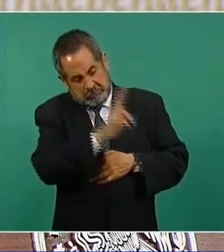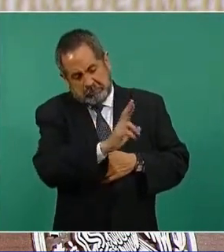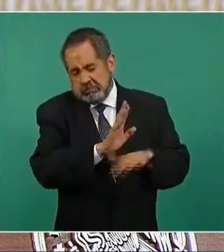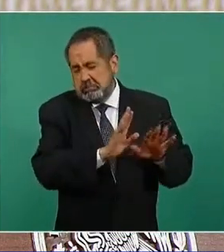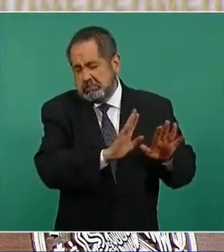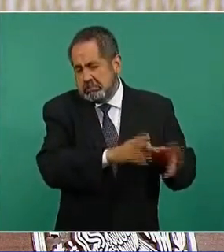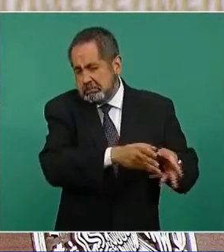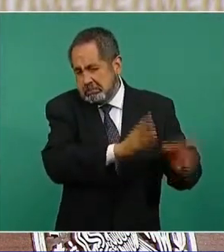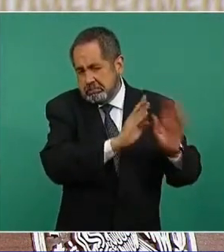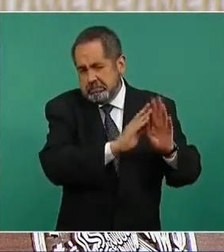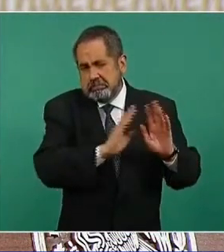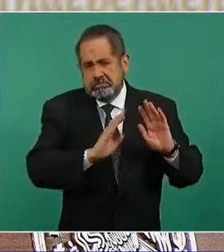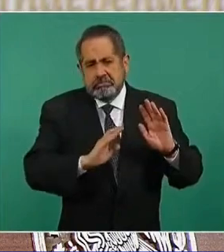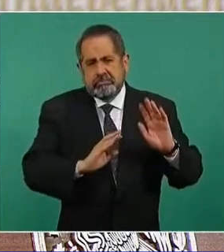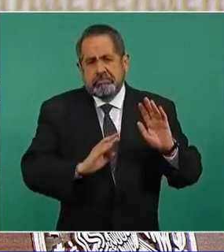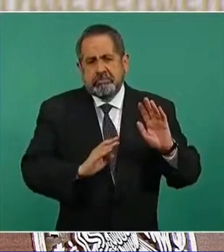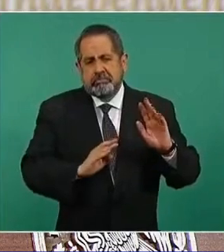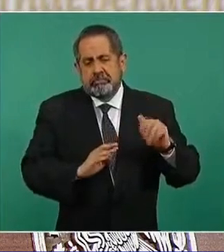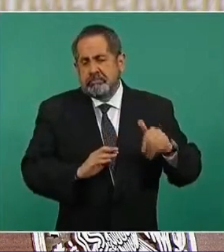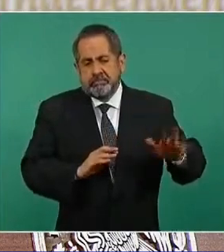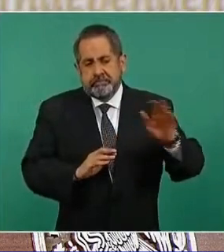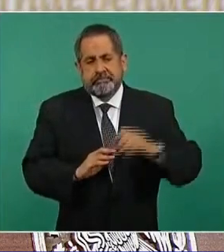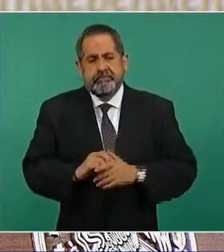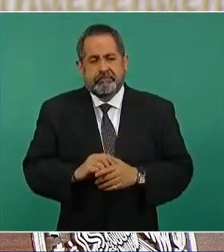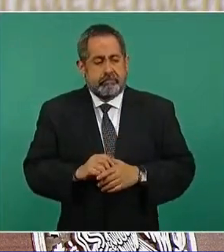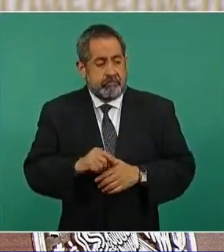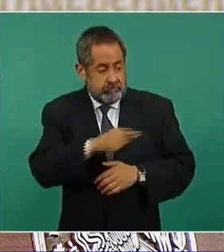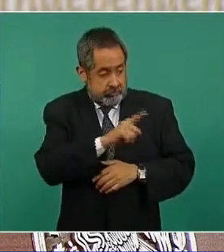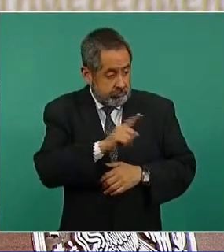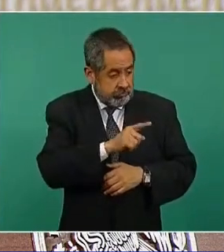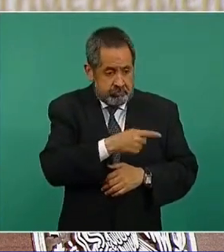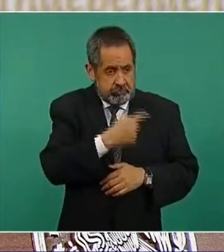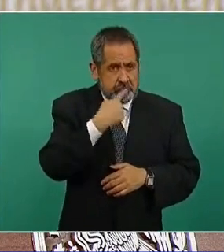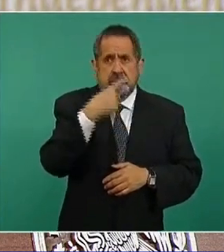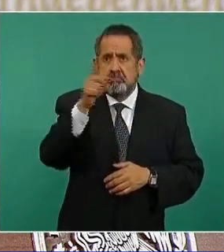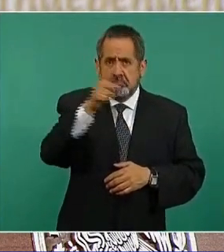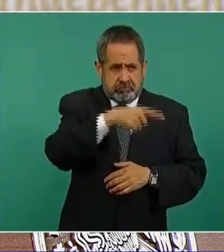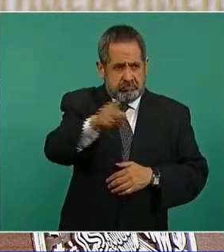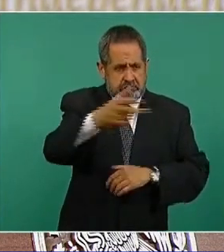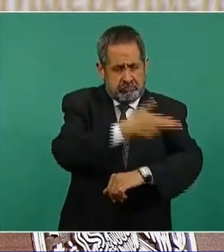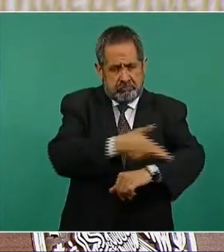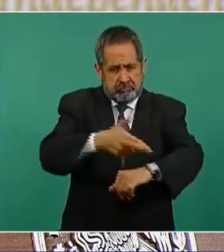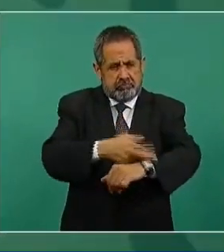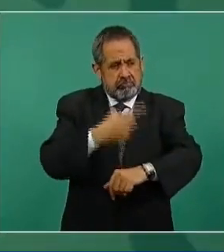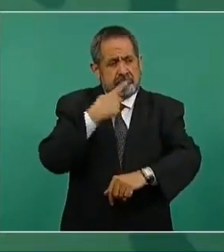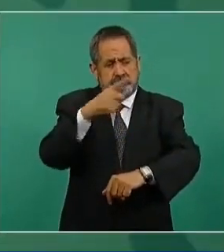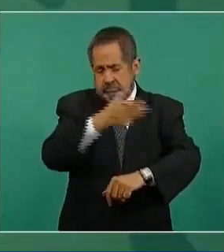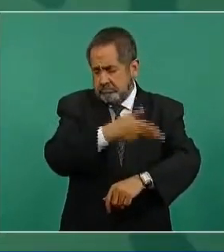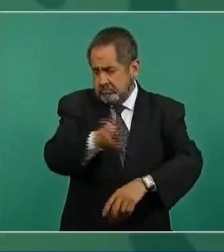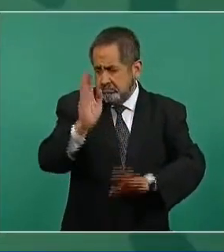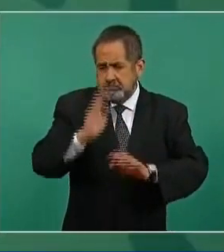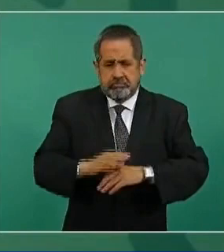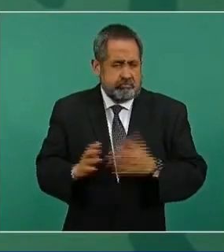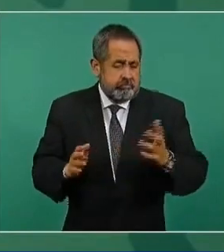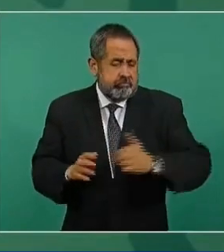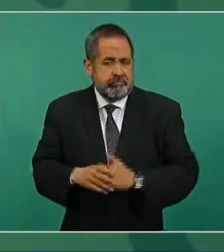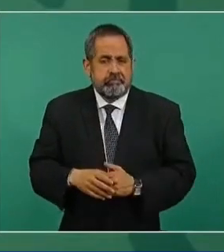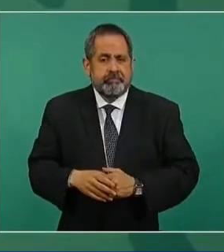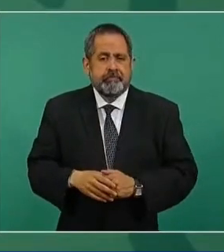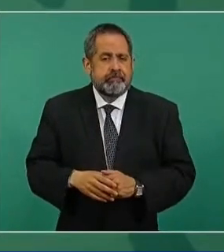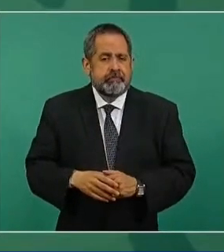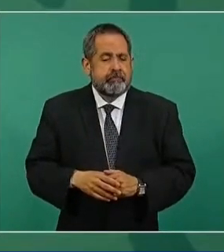y hay procedimientos legales. Sí, eso. Ahora que